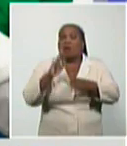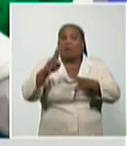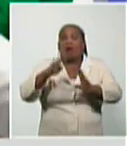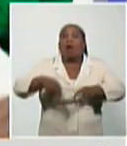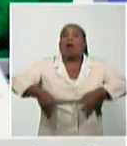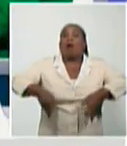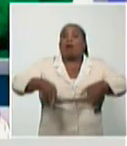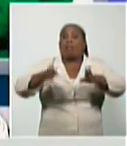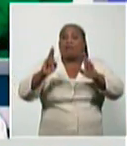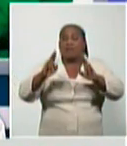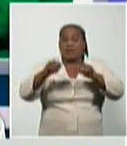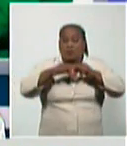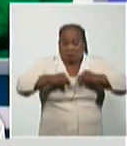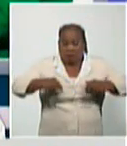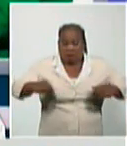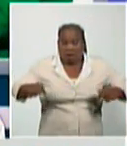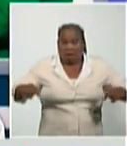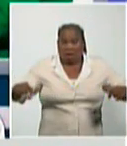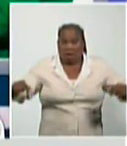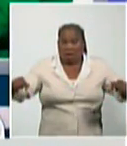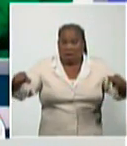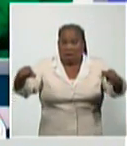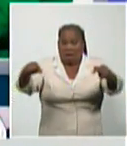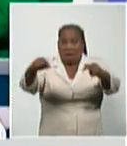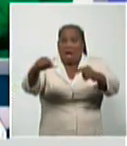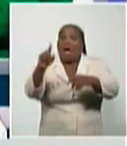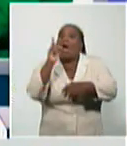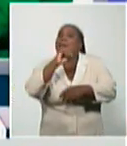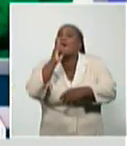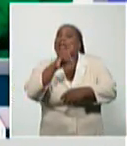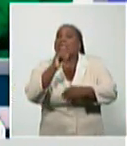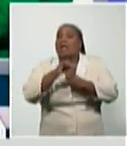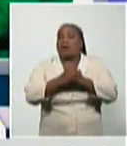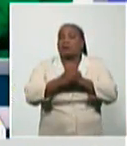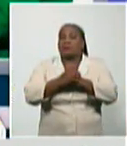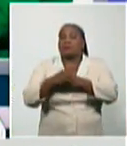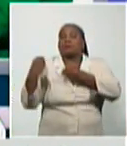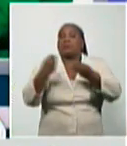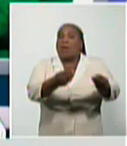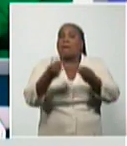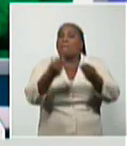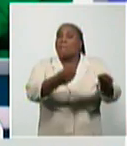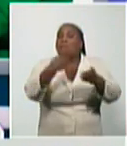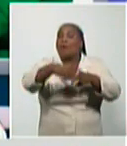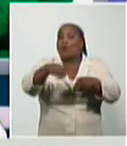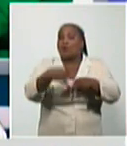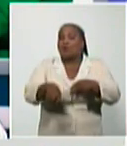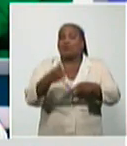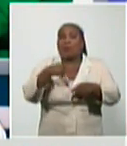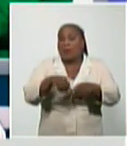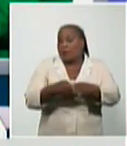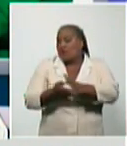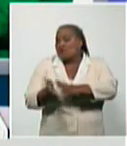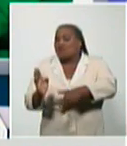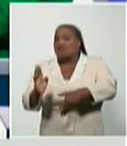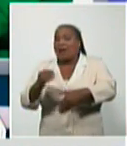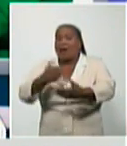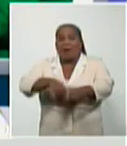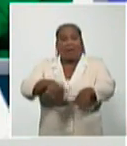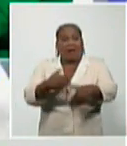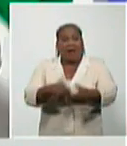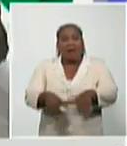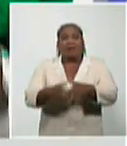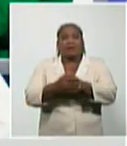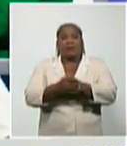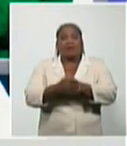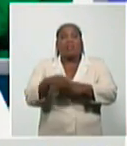una cinta amarilla, que se le lleva algunos productos para que no tengan que estar saliendo, que se seleccionan, por lo tanto